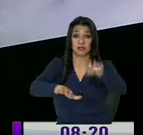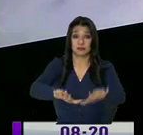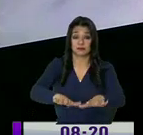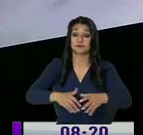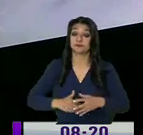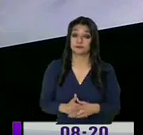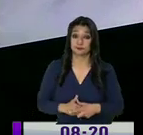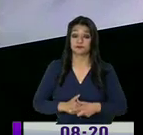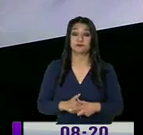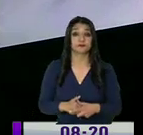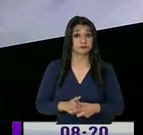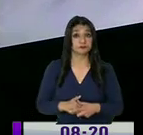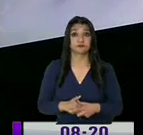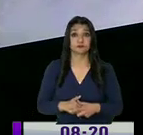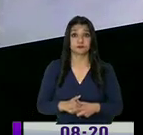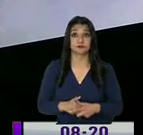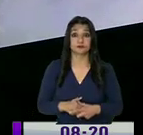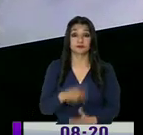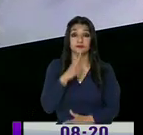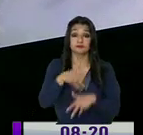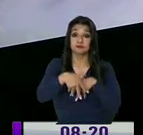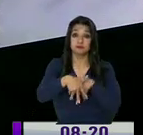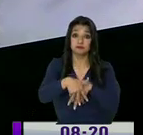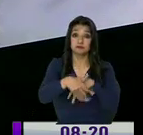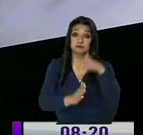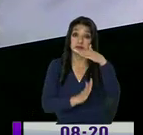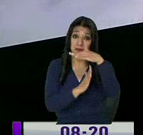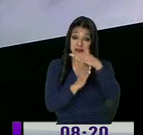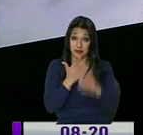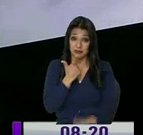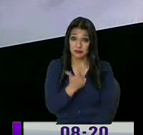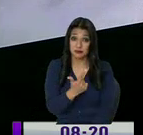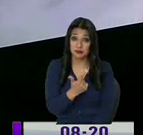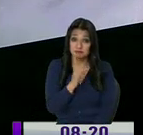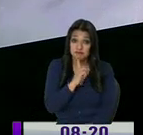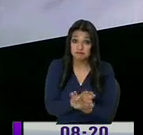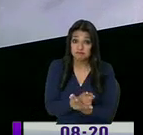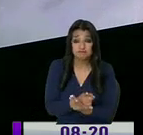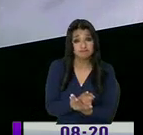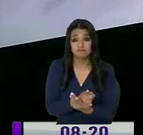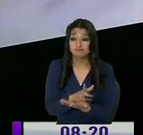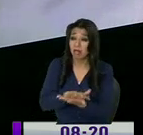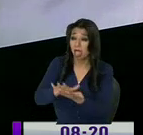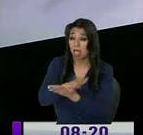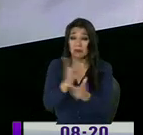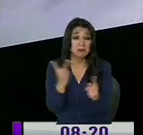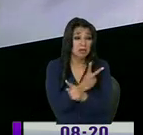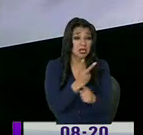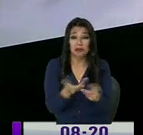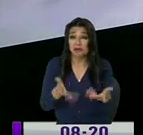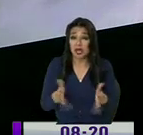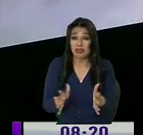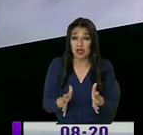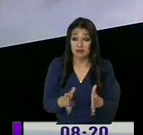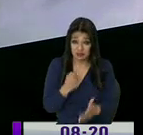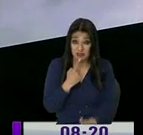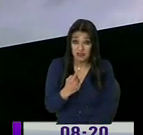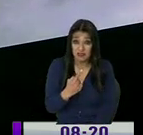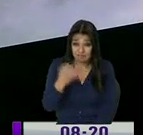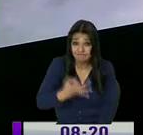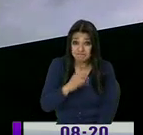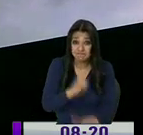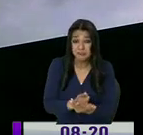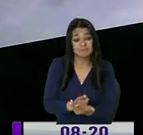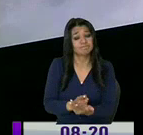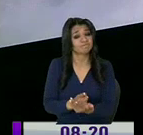Robert. Y se decía que eran marchas pacíficas y se decía que no iban a ser iban a tener violencia por medio.